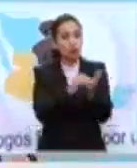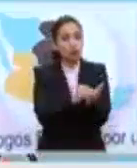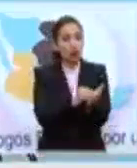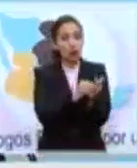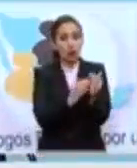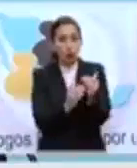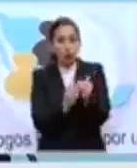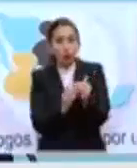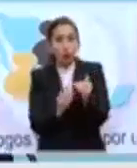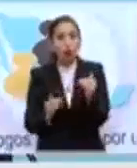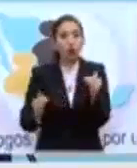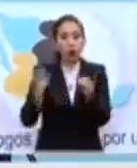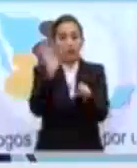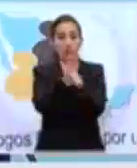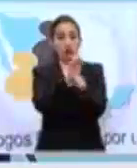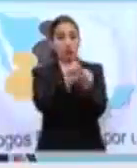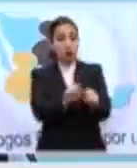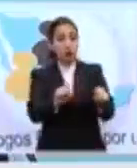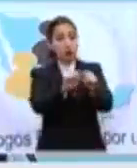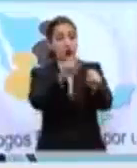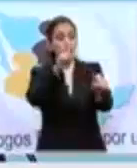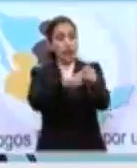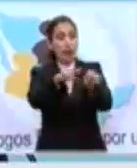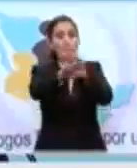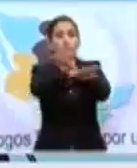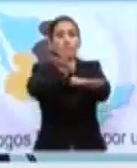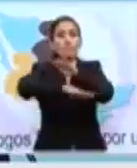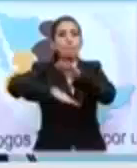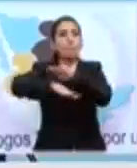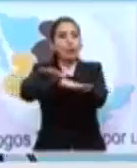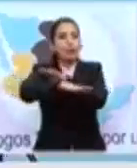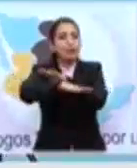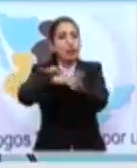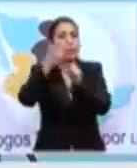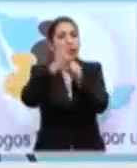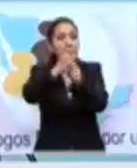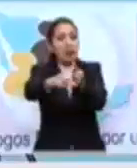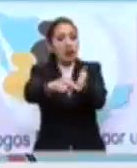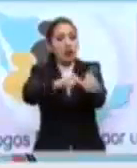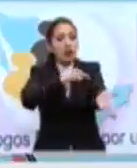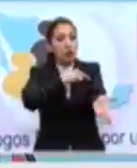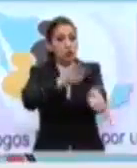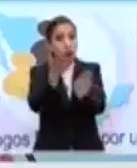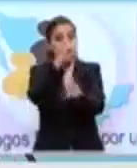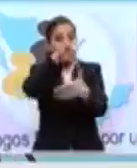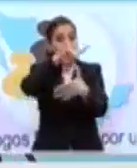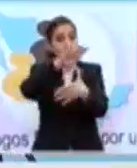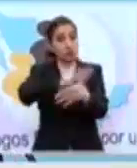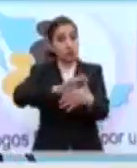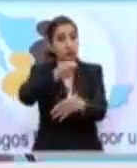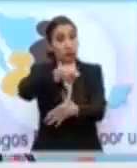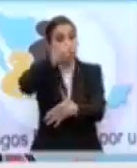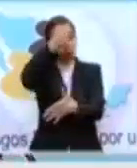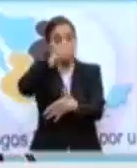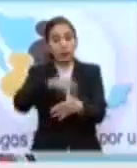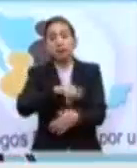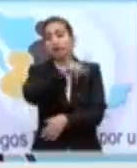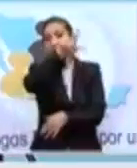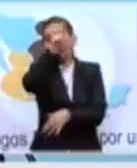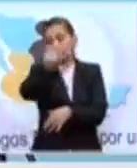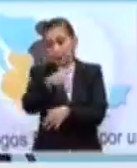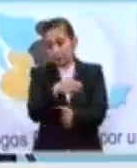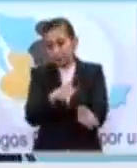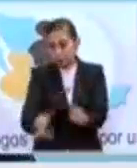piso de protección social básica, el primero que se firma, por cierto, en América Latina. Inmediatamente